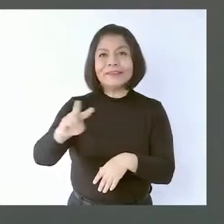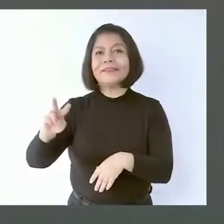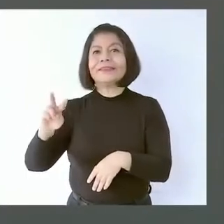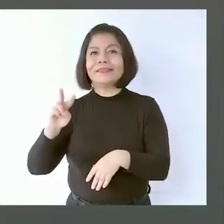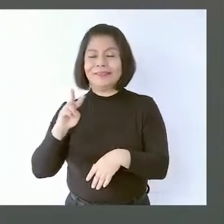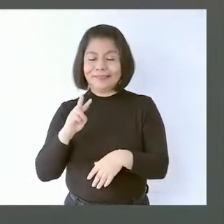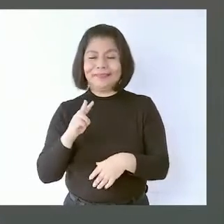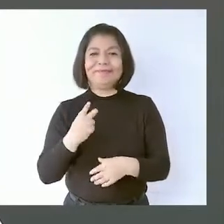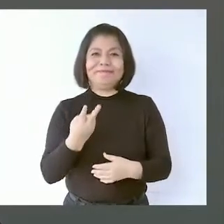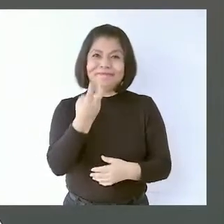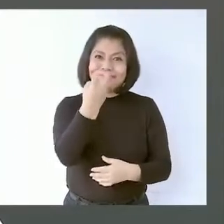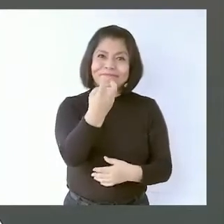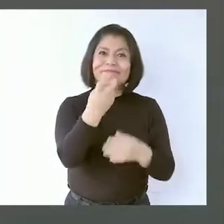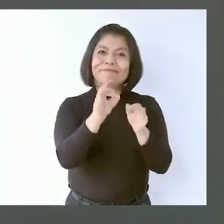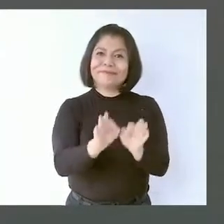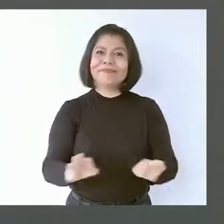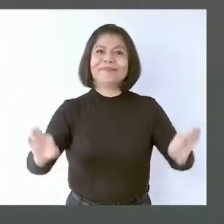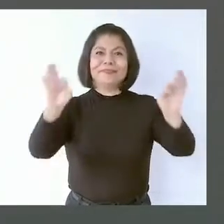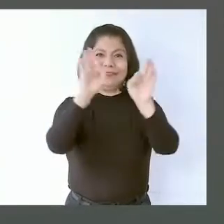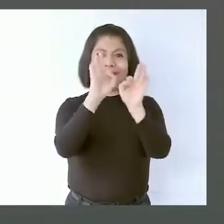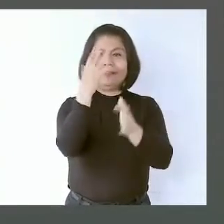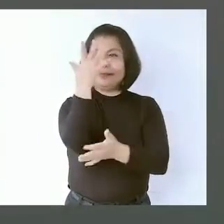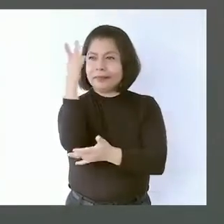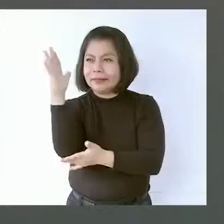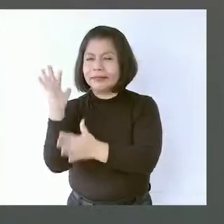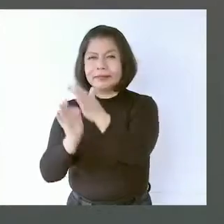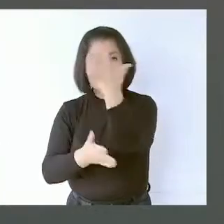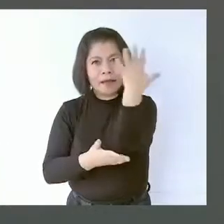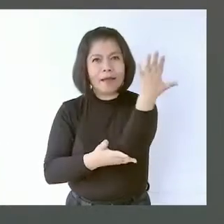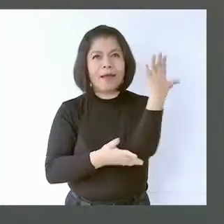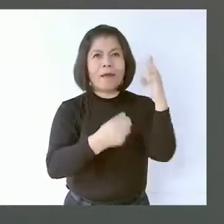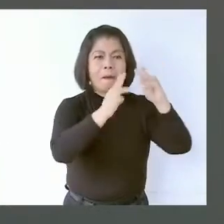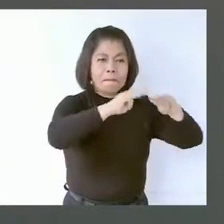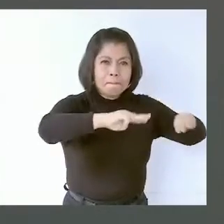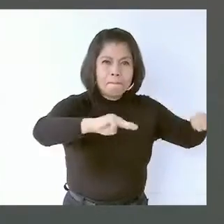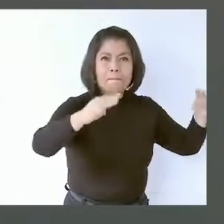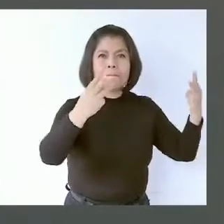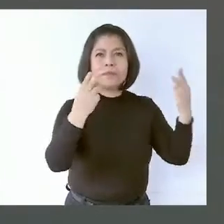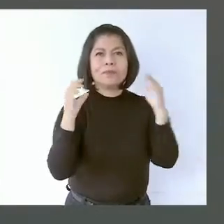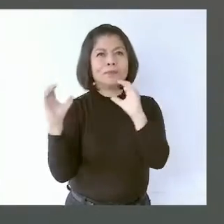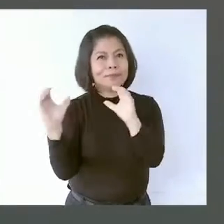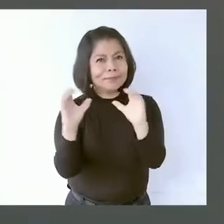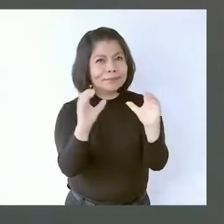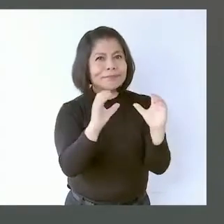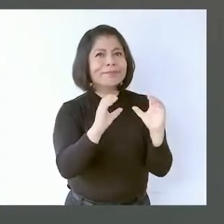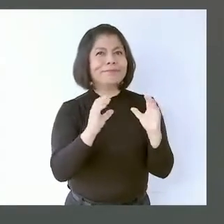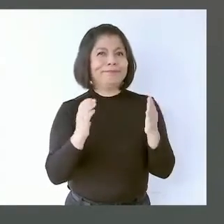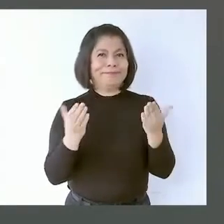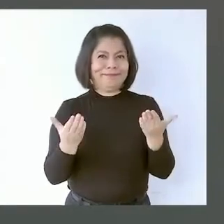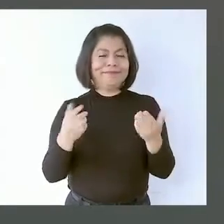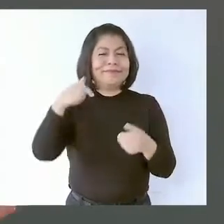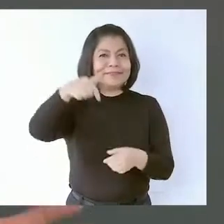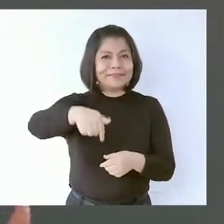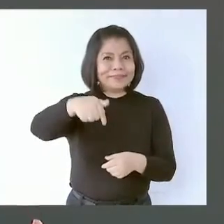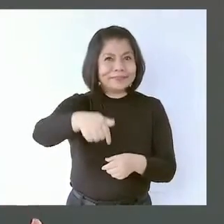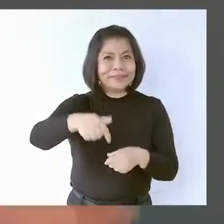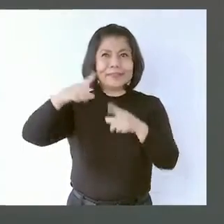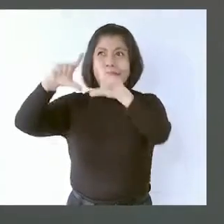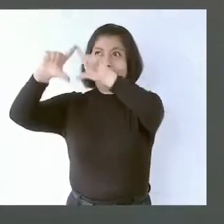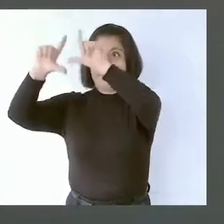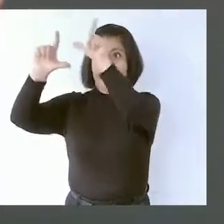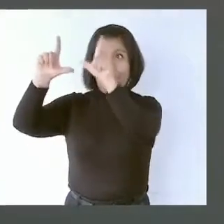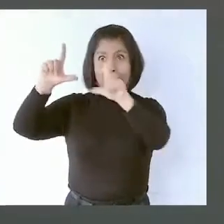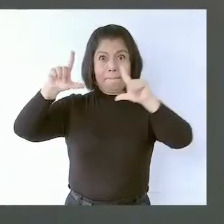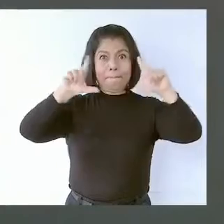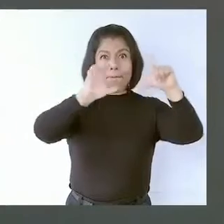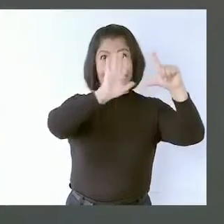que integrar más la península y el país, porque